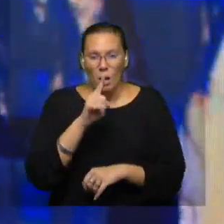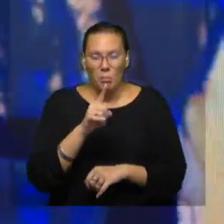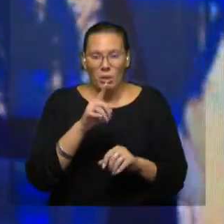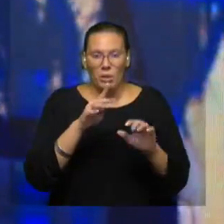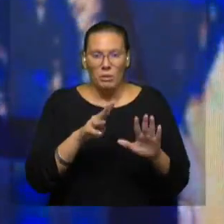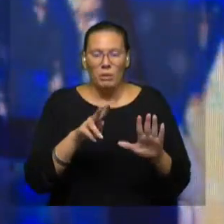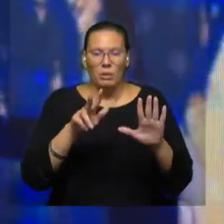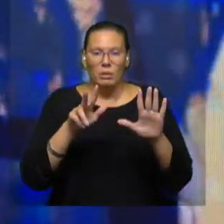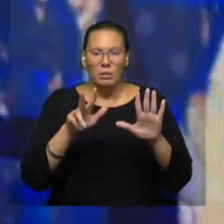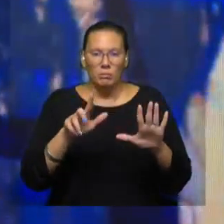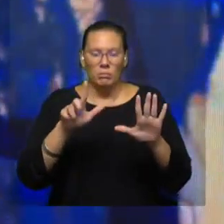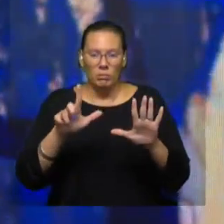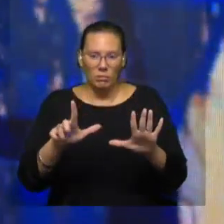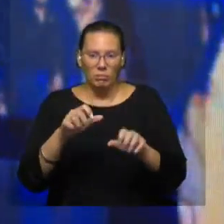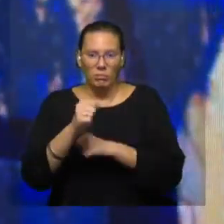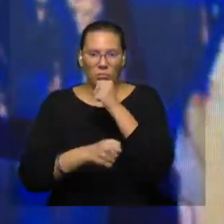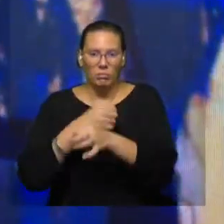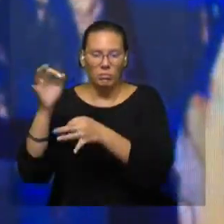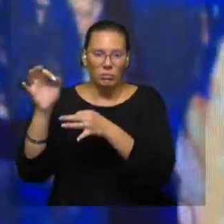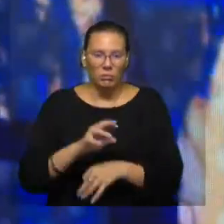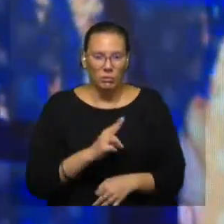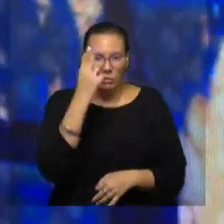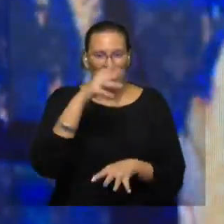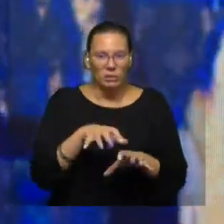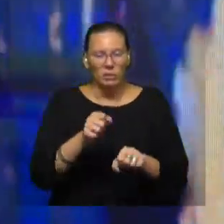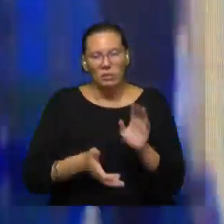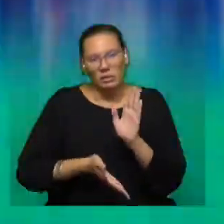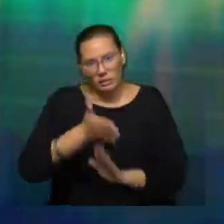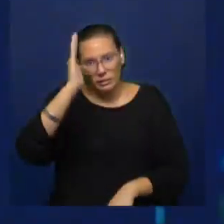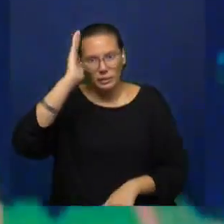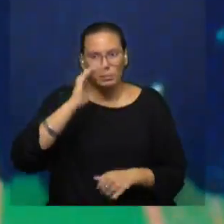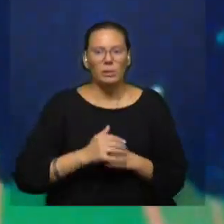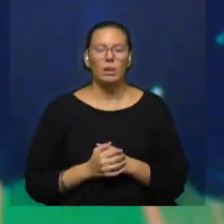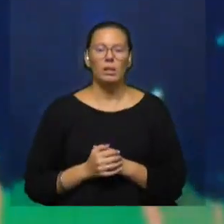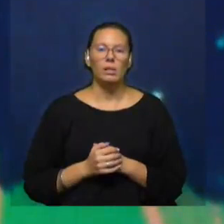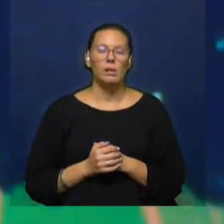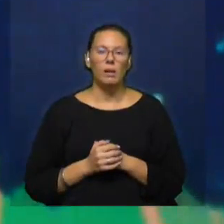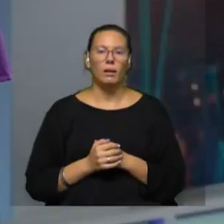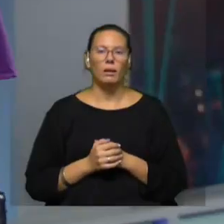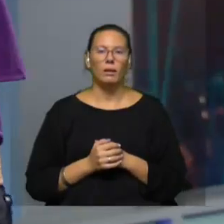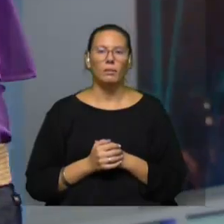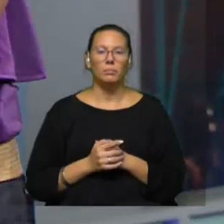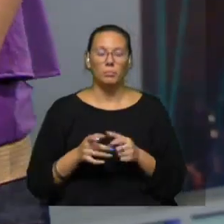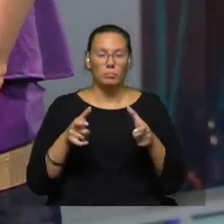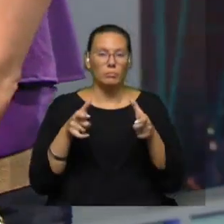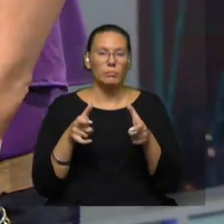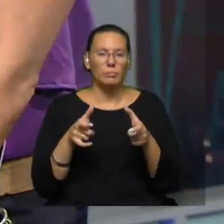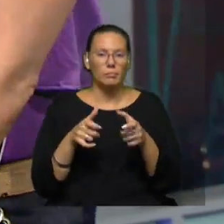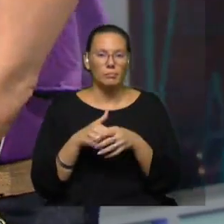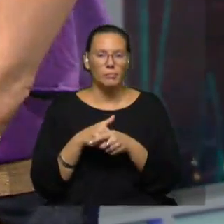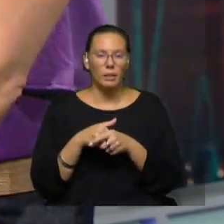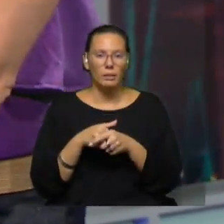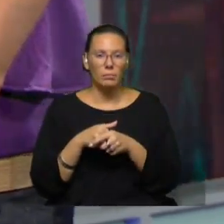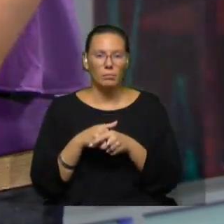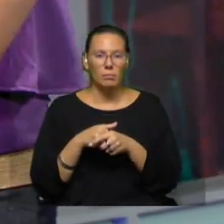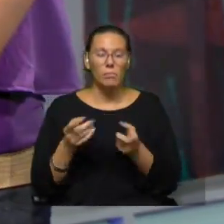1987, justamente el año en el que llegó a Uruguay a vivir para siempre jamás. Ah, excelente. Es un disco sí. que va